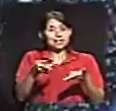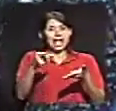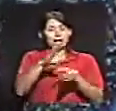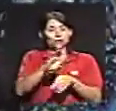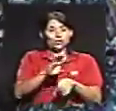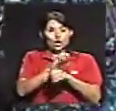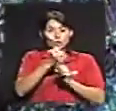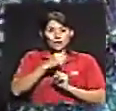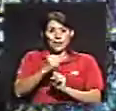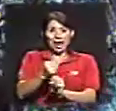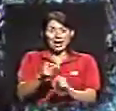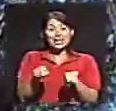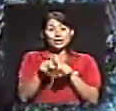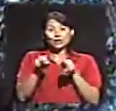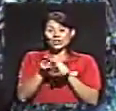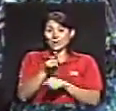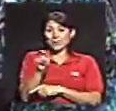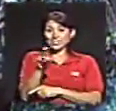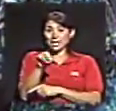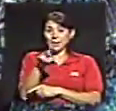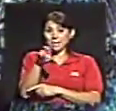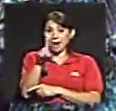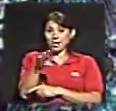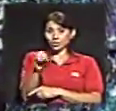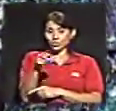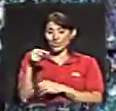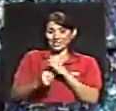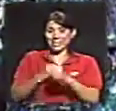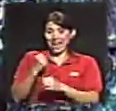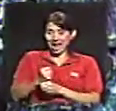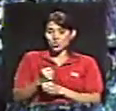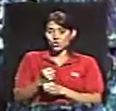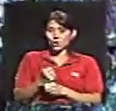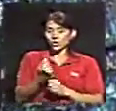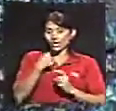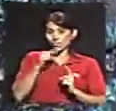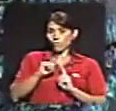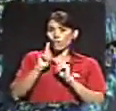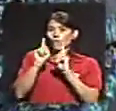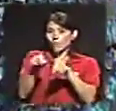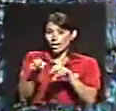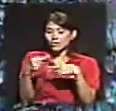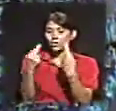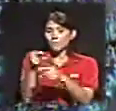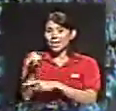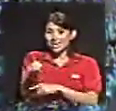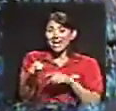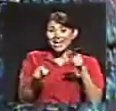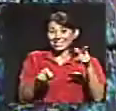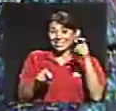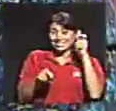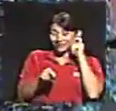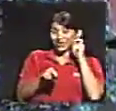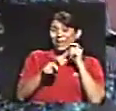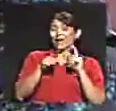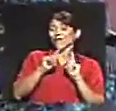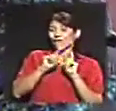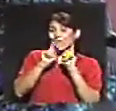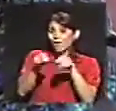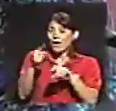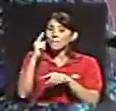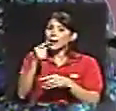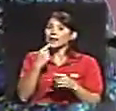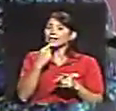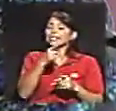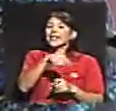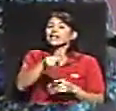año, después de una audiencia en la cual yo estuve con los ciudadanos, ella llegó a insistir en que ellos ya tienen derecho